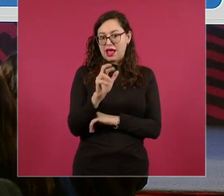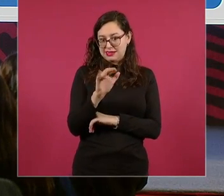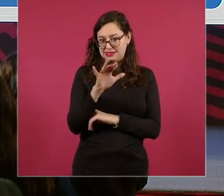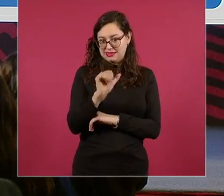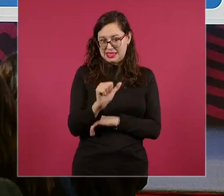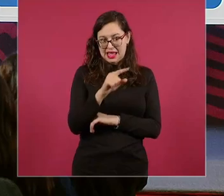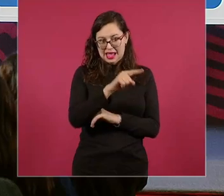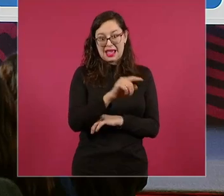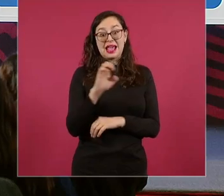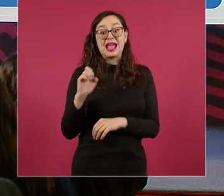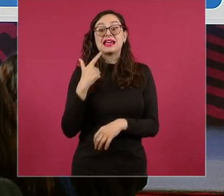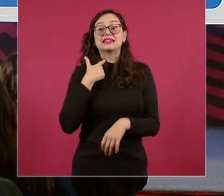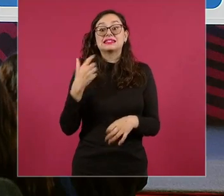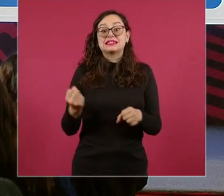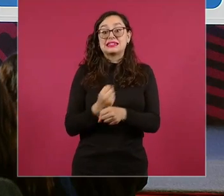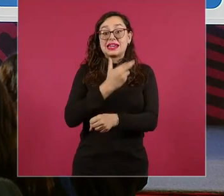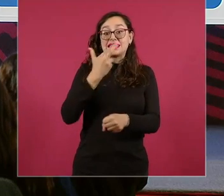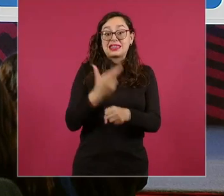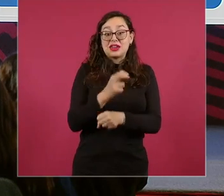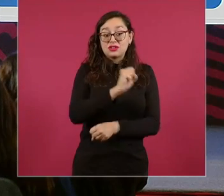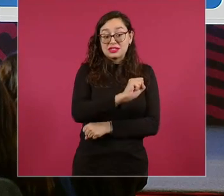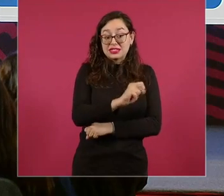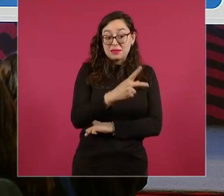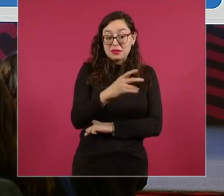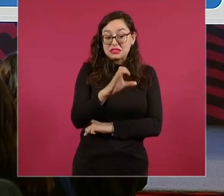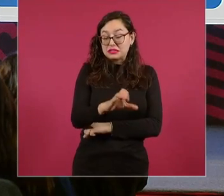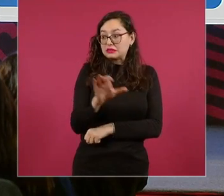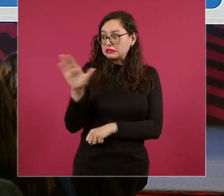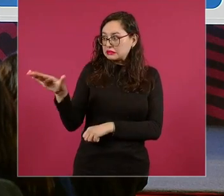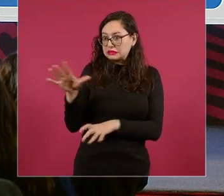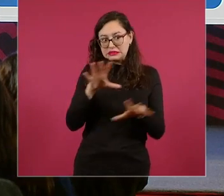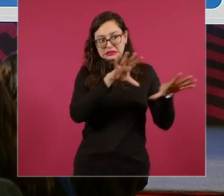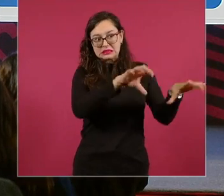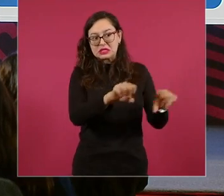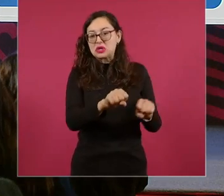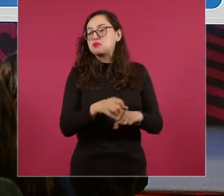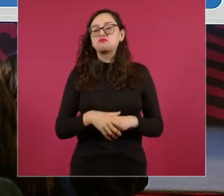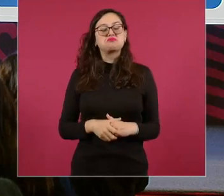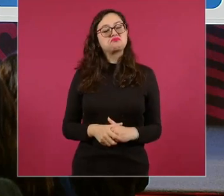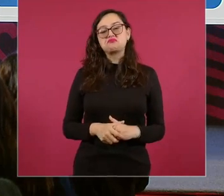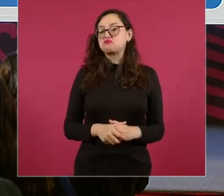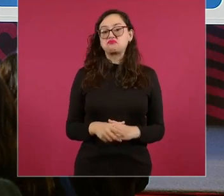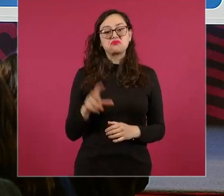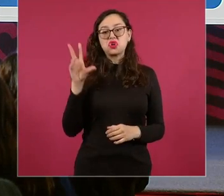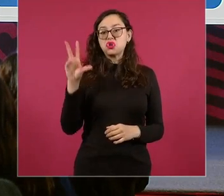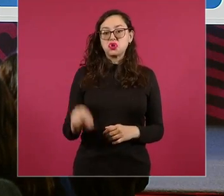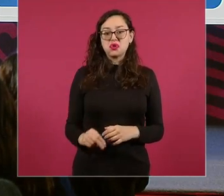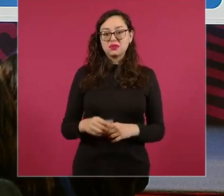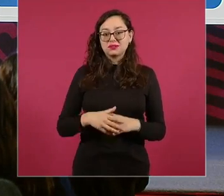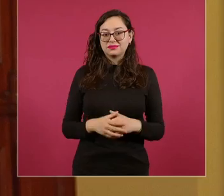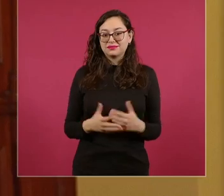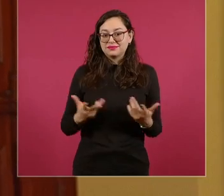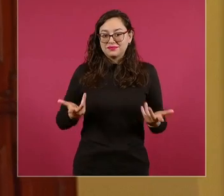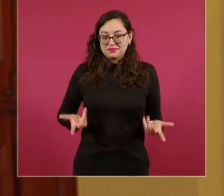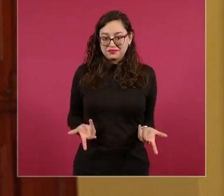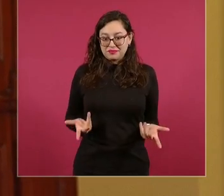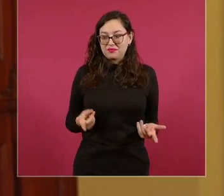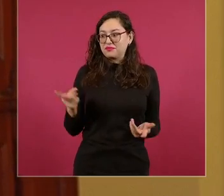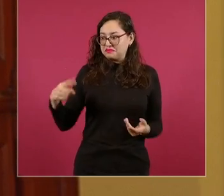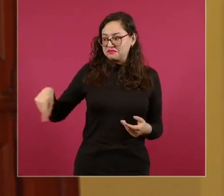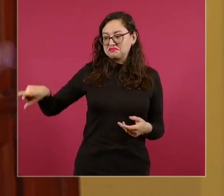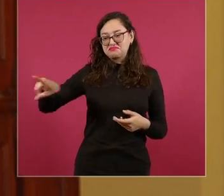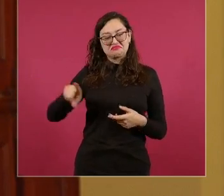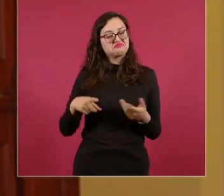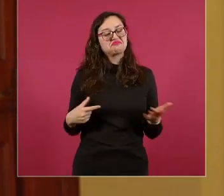el exsecretario de Seguridad Pública y esta decisión fue confirmada por estos